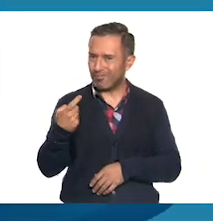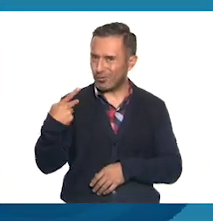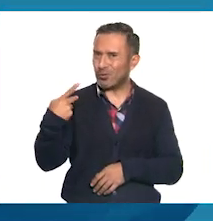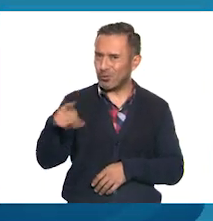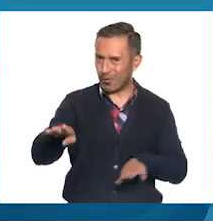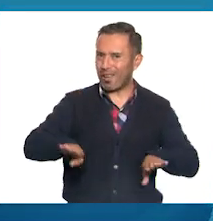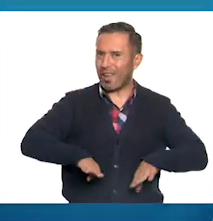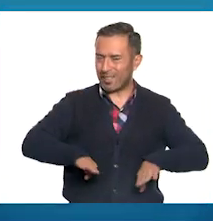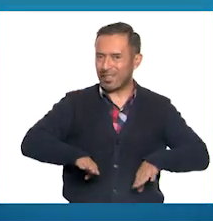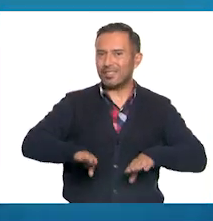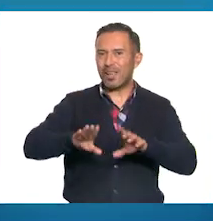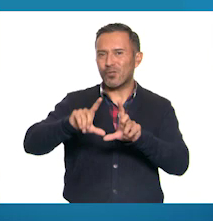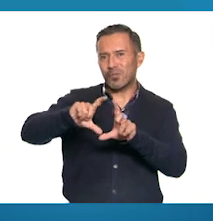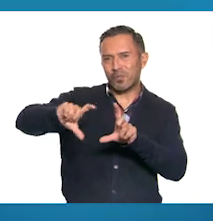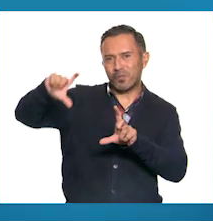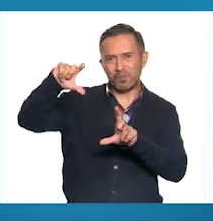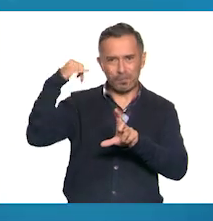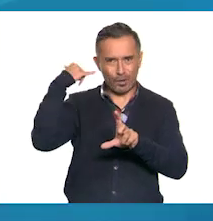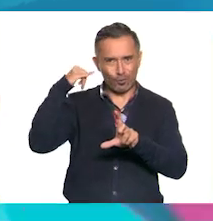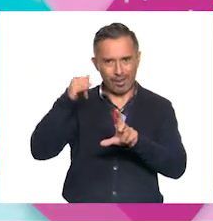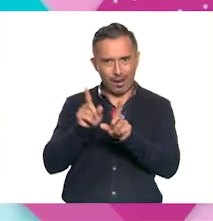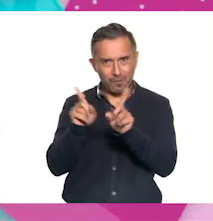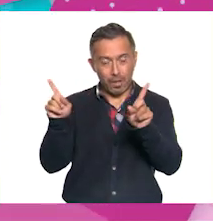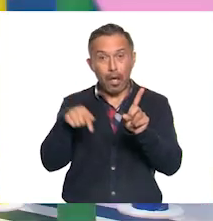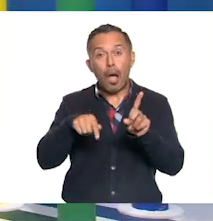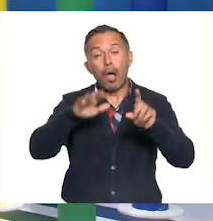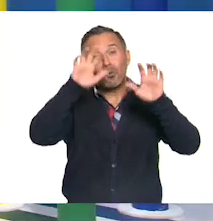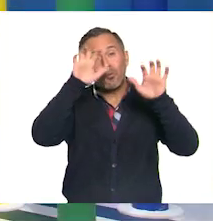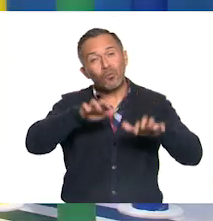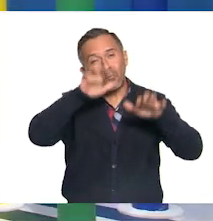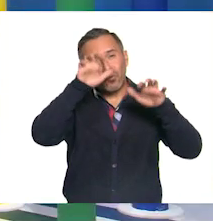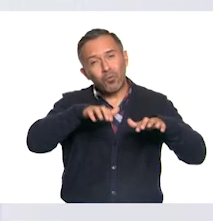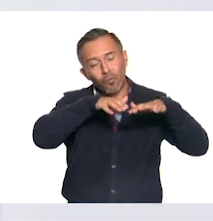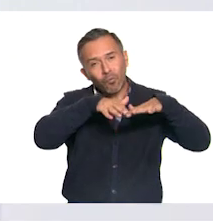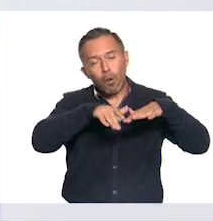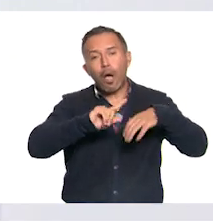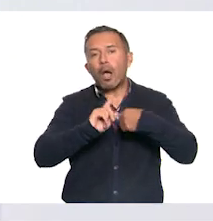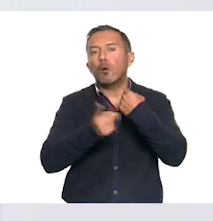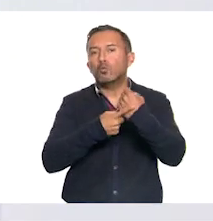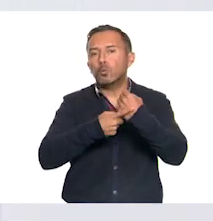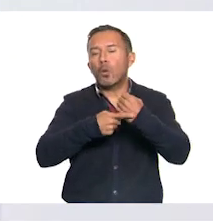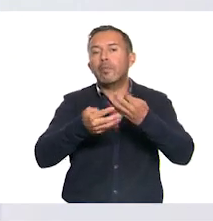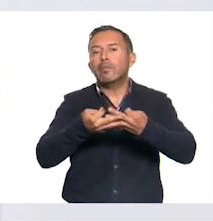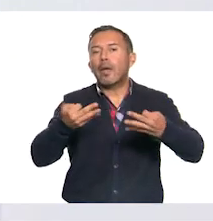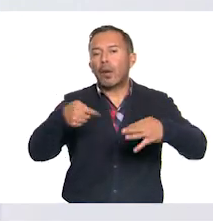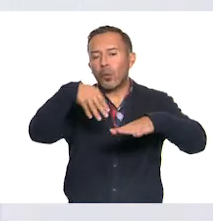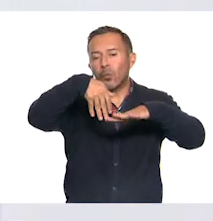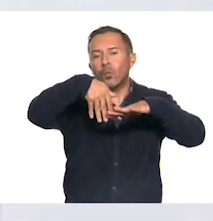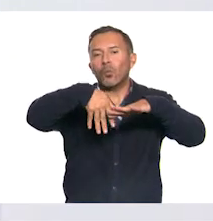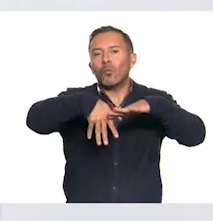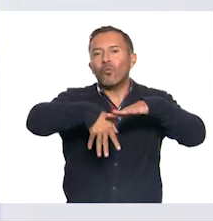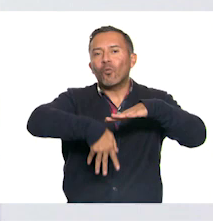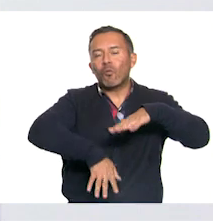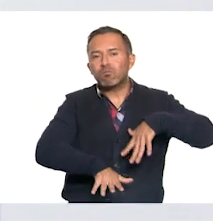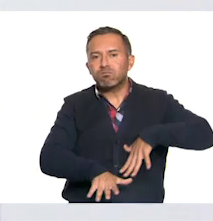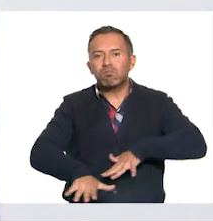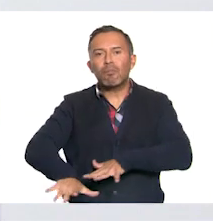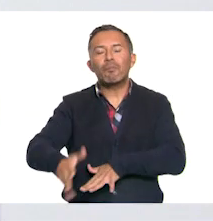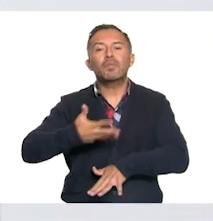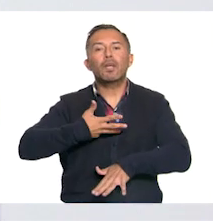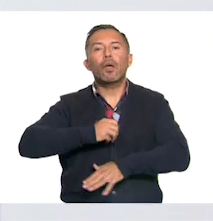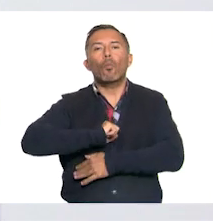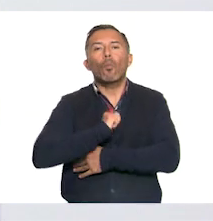las características de la península. Toda el agua que llueve se filtra al subsuelo, donde forma depósitos y hasta